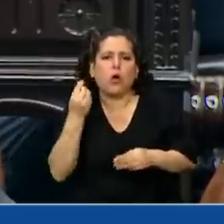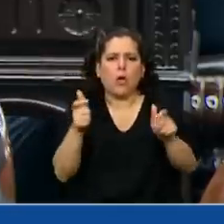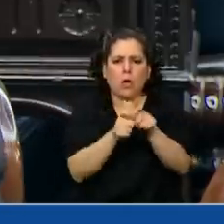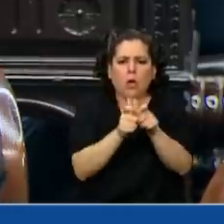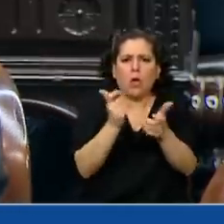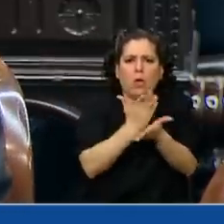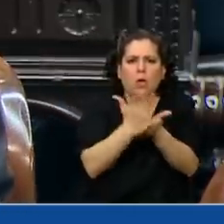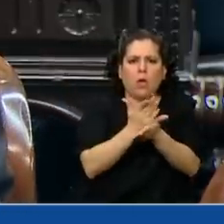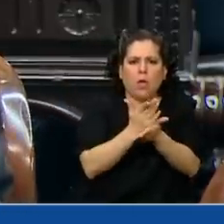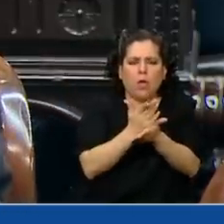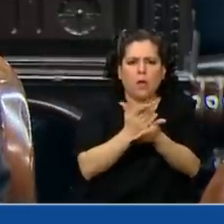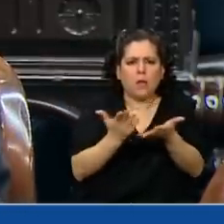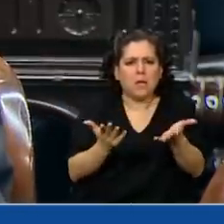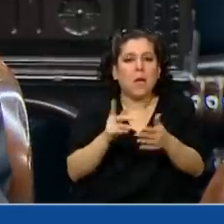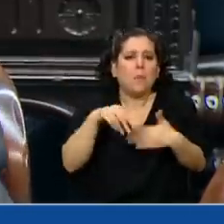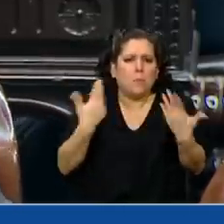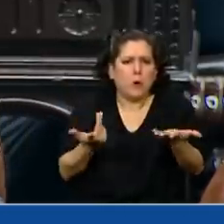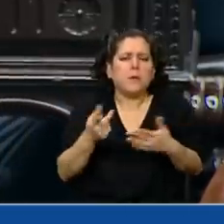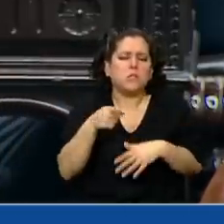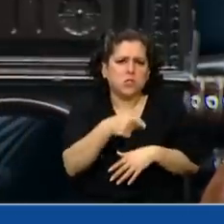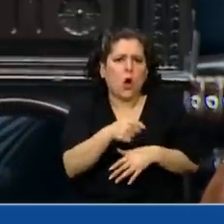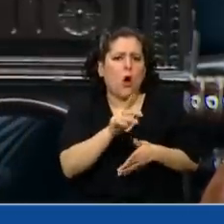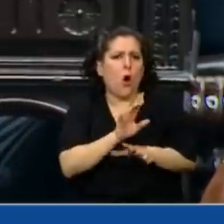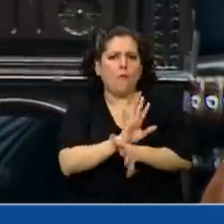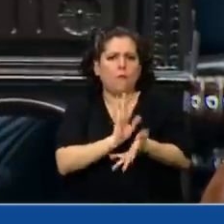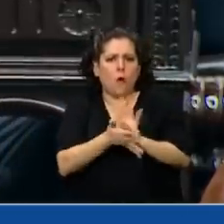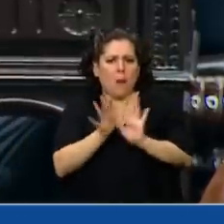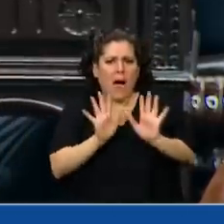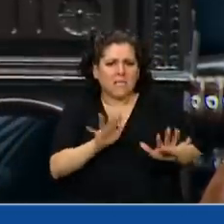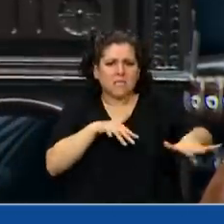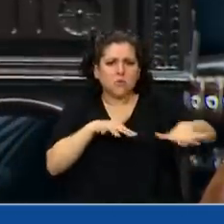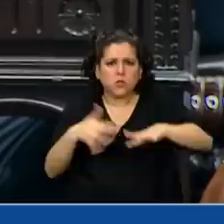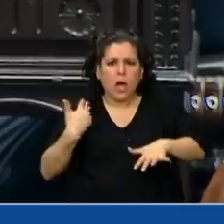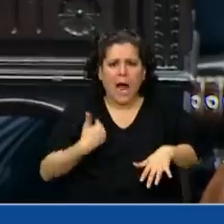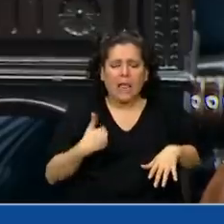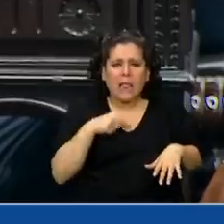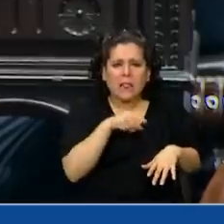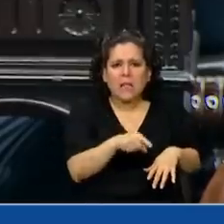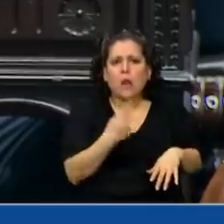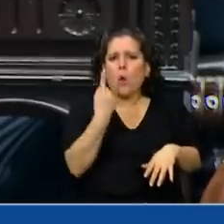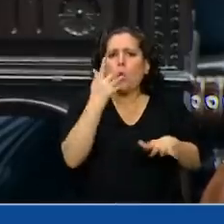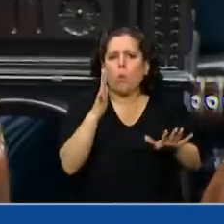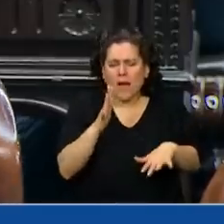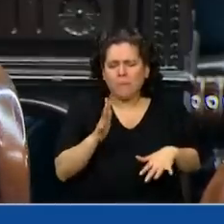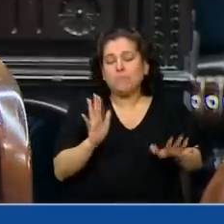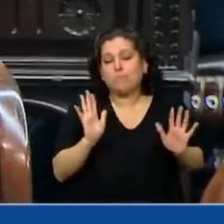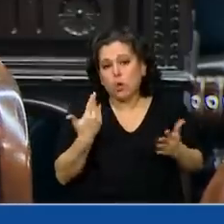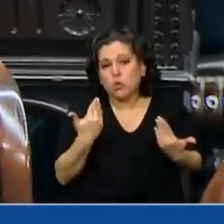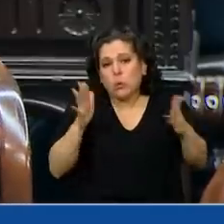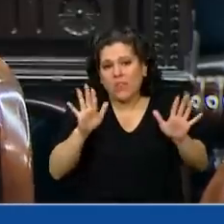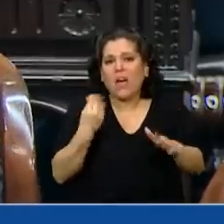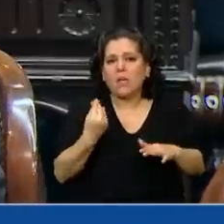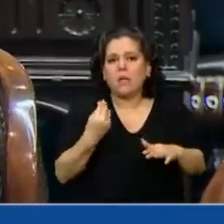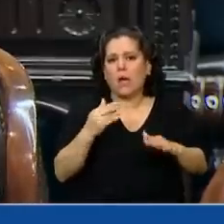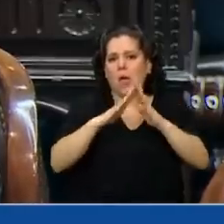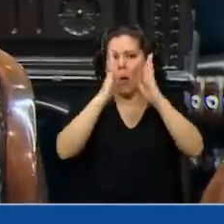que en consecuencia terminar con ese mal en la Argentina, una de las posibilidades sería hacer